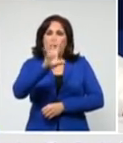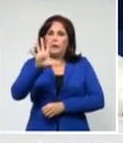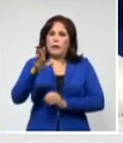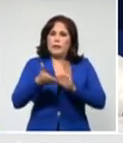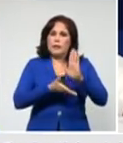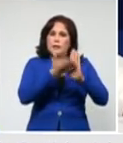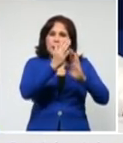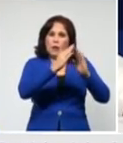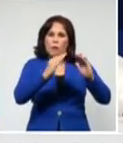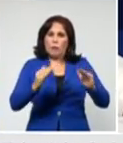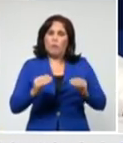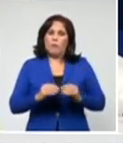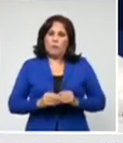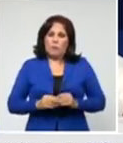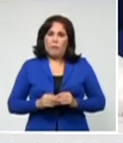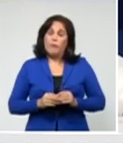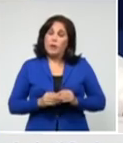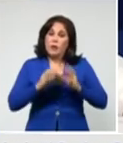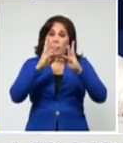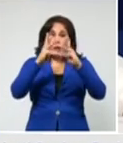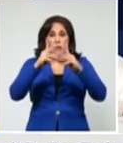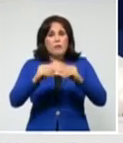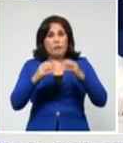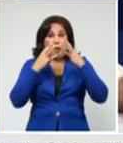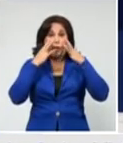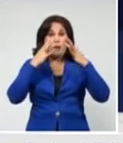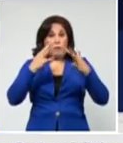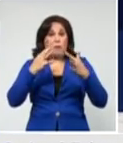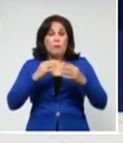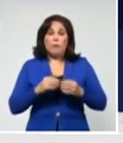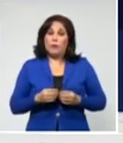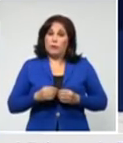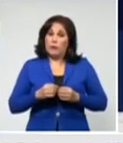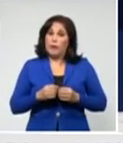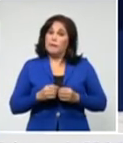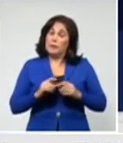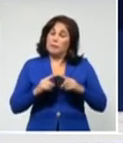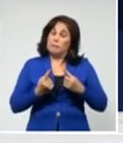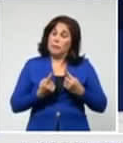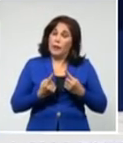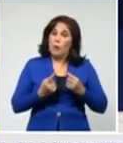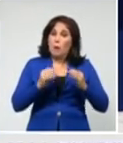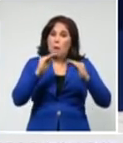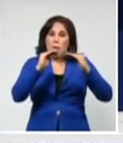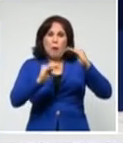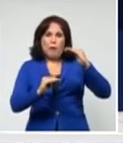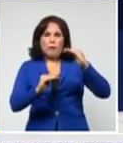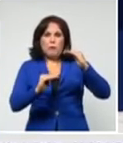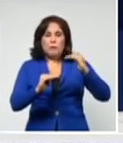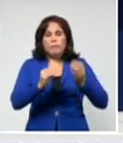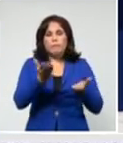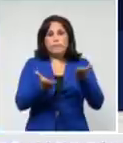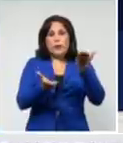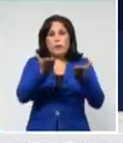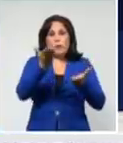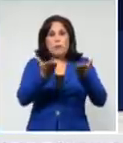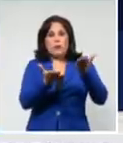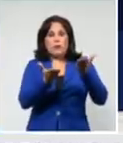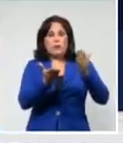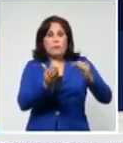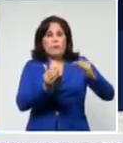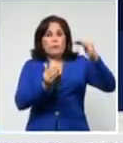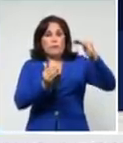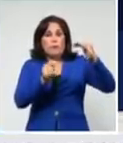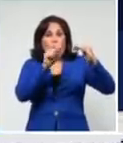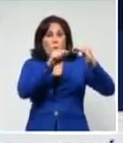altas, una cifra que no logra, en comparación con el número de casos confirmados,